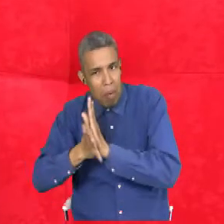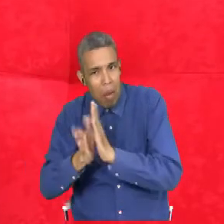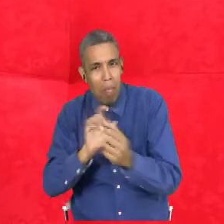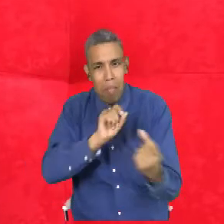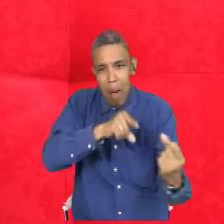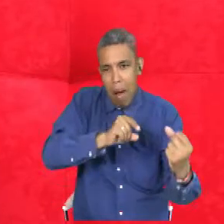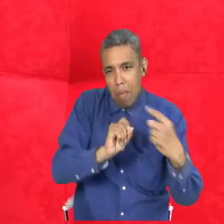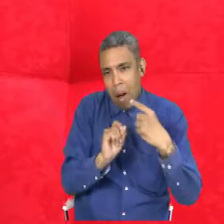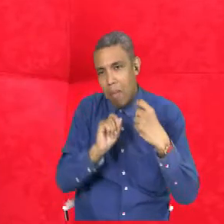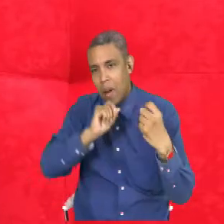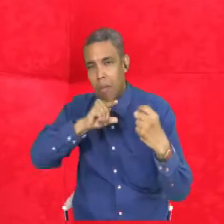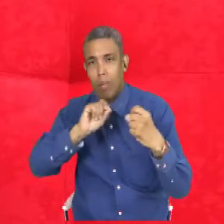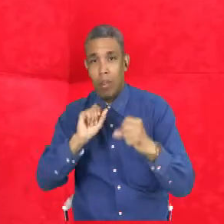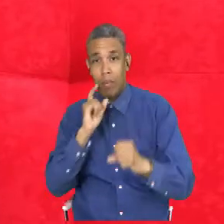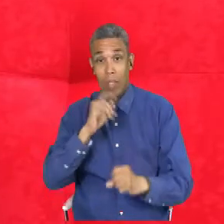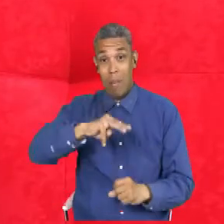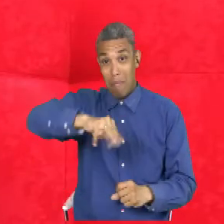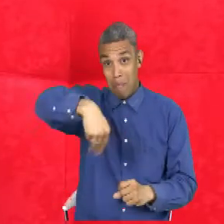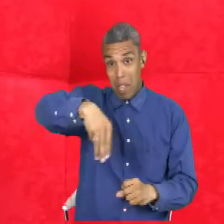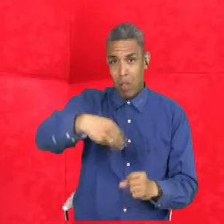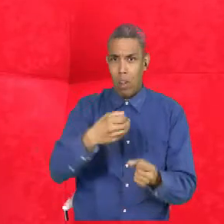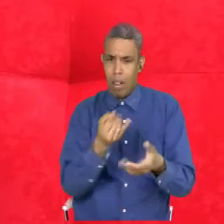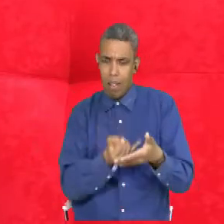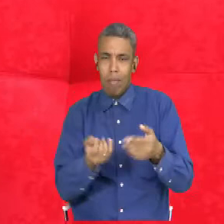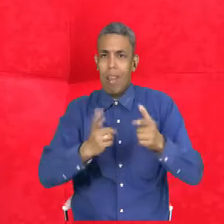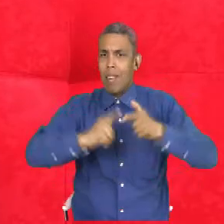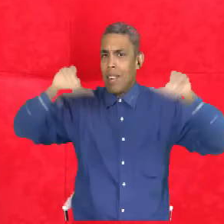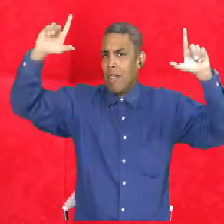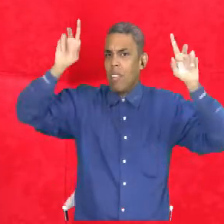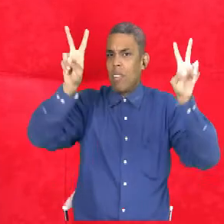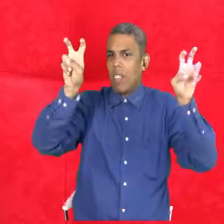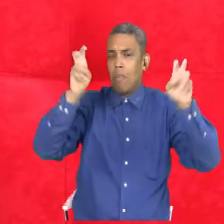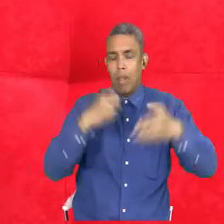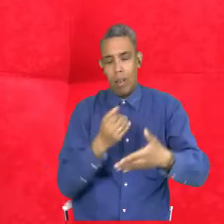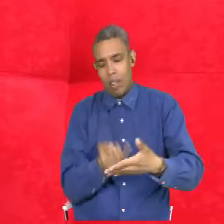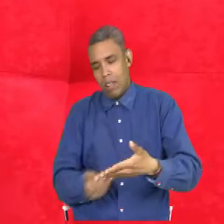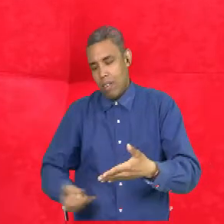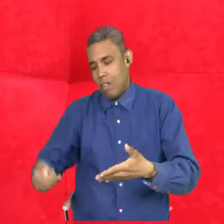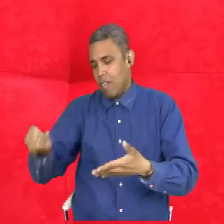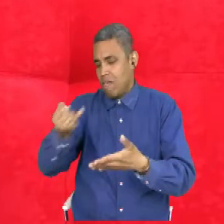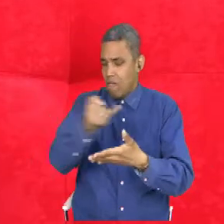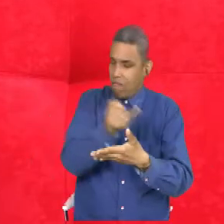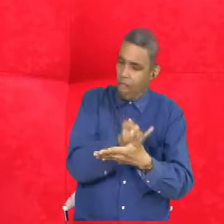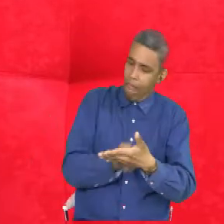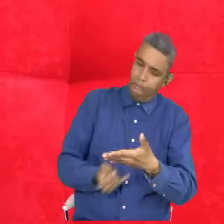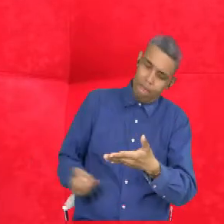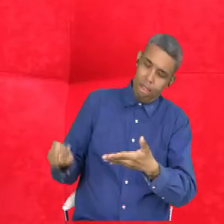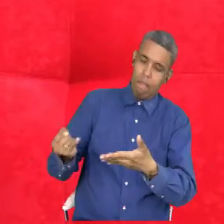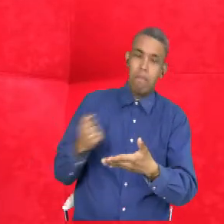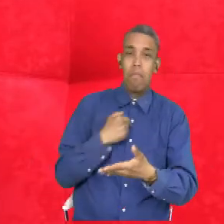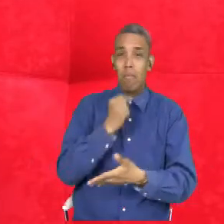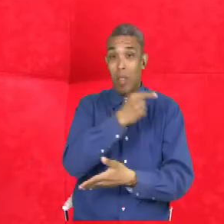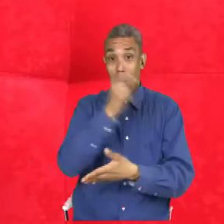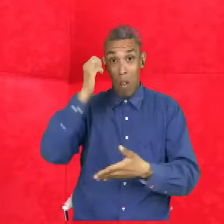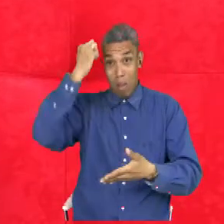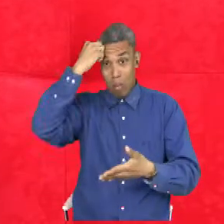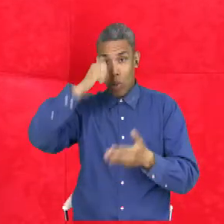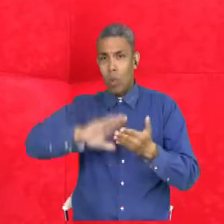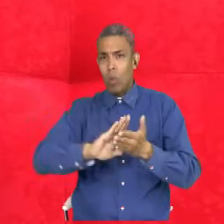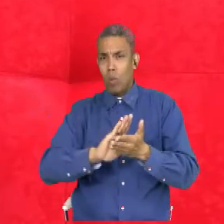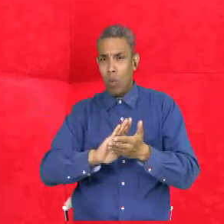miércoles tenemos dibujo libre con maestros de Unipaz que nos van a apoyar en ese proceso para ayudar a los chicos a